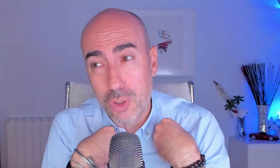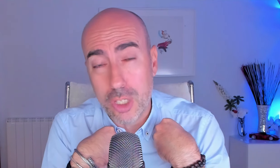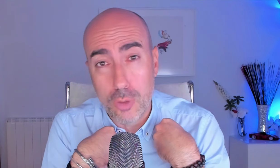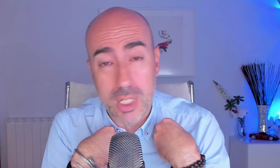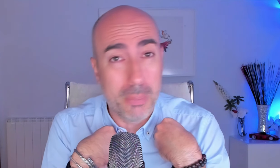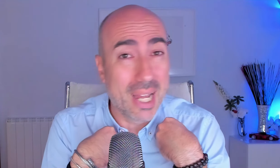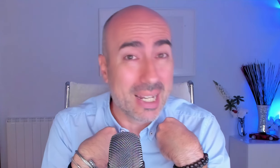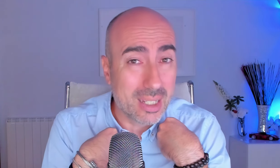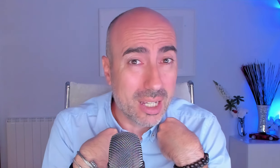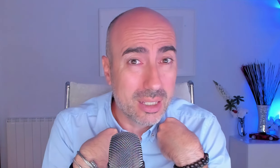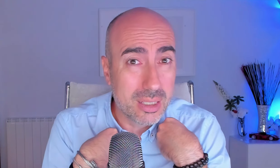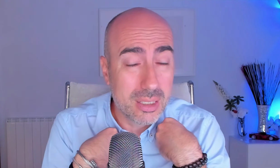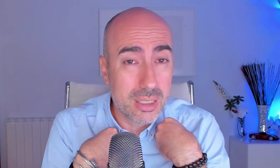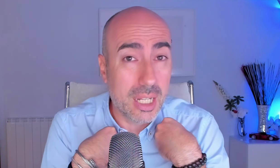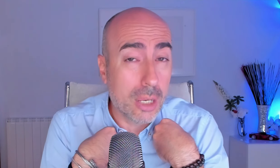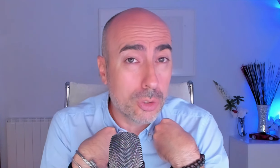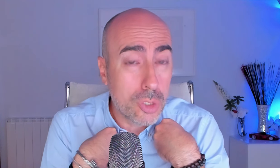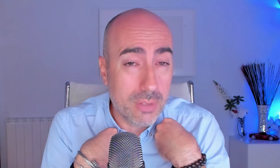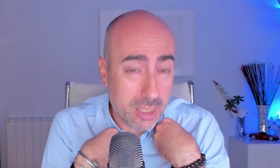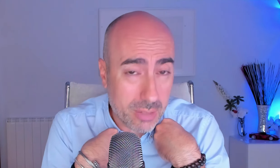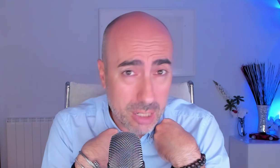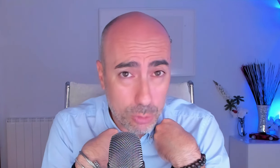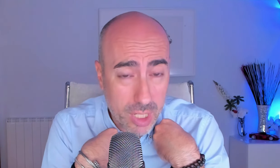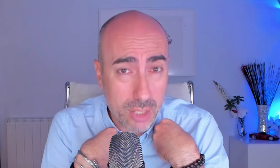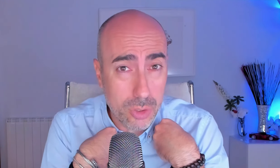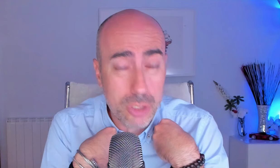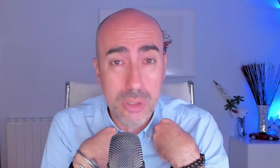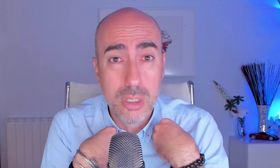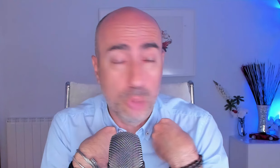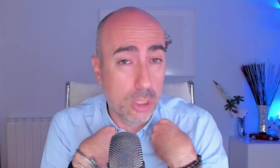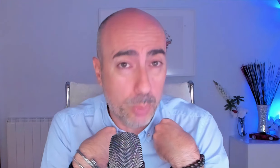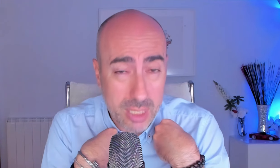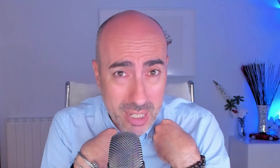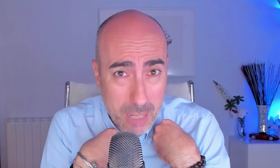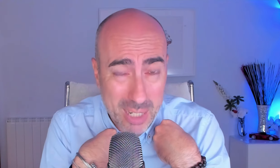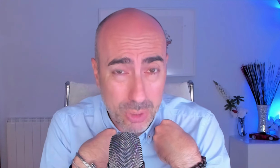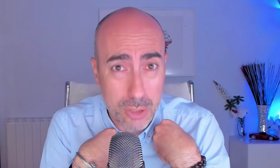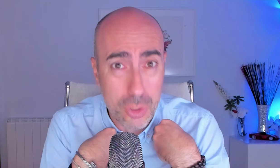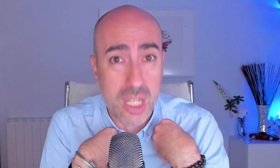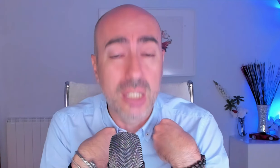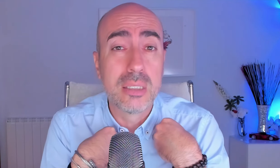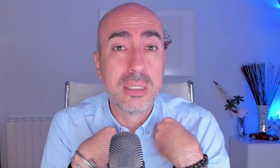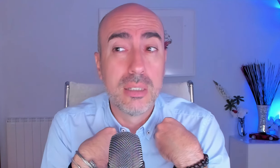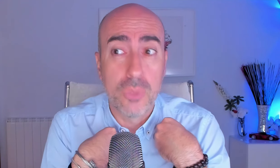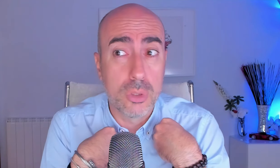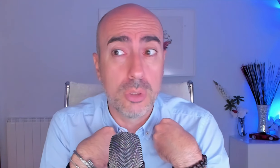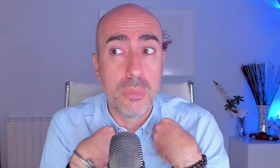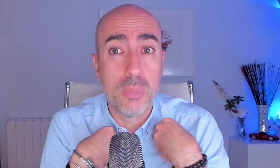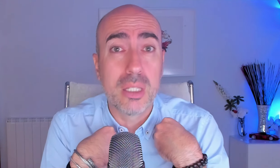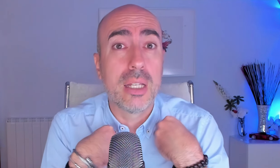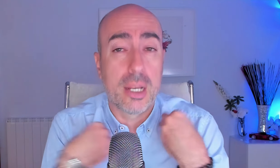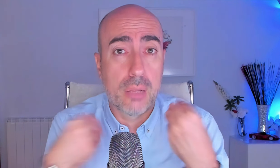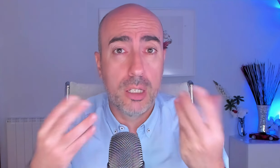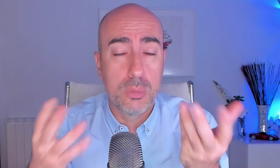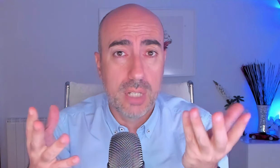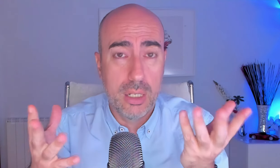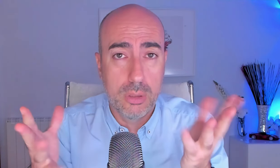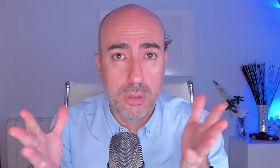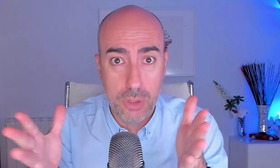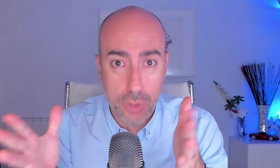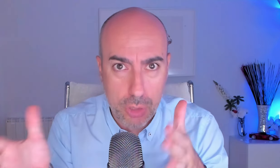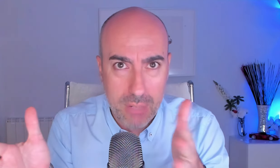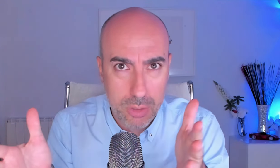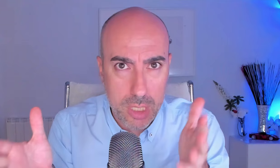la mano de obra barata de negros, que vienen a trabajar como negros, porque no pueden trabajar para otra cosa. No me tilde de racismo,